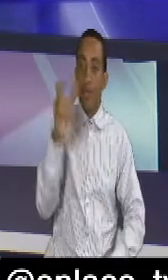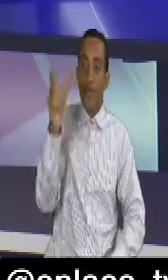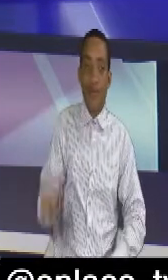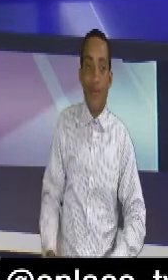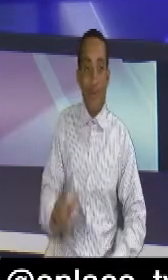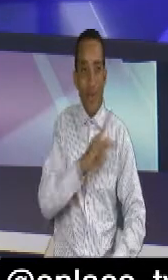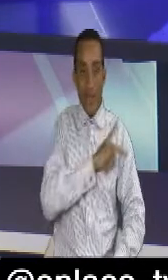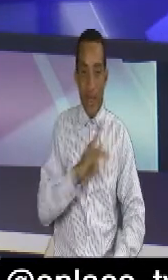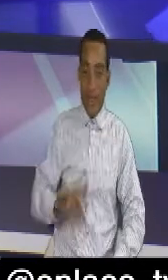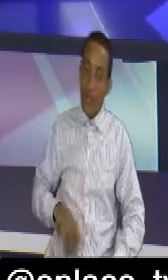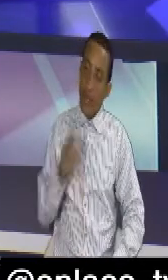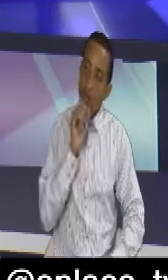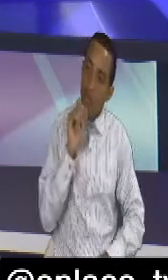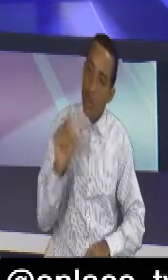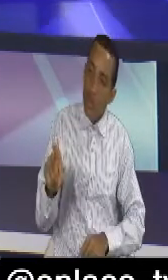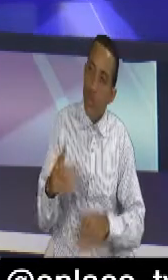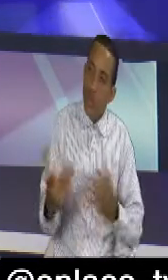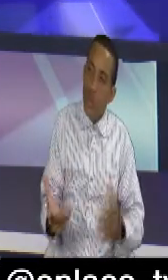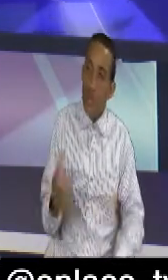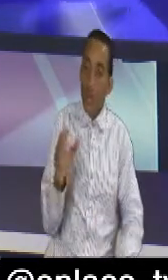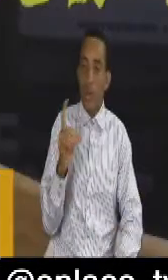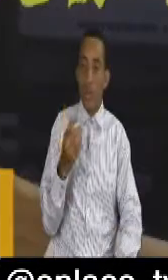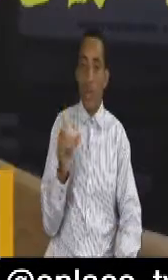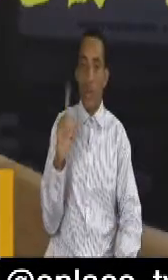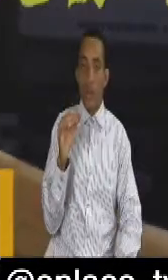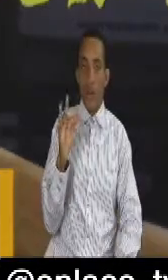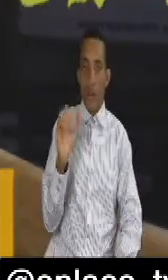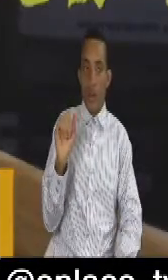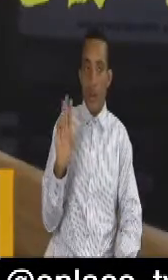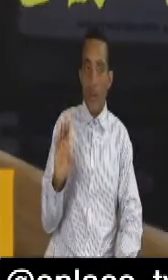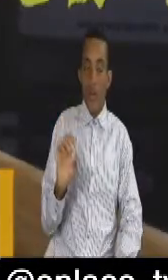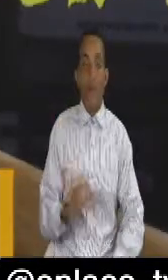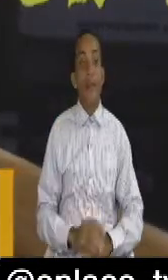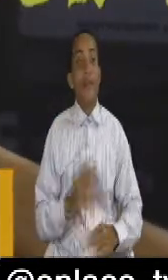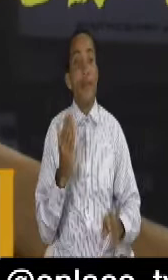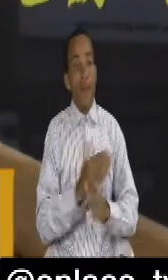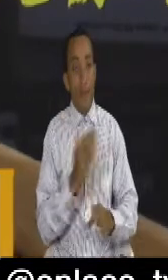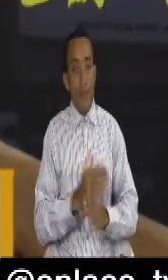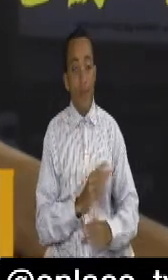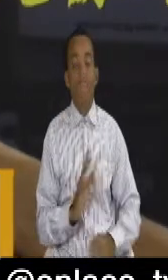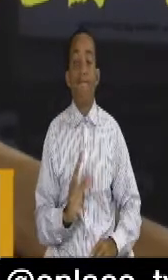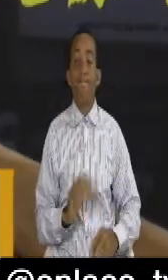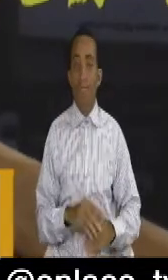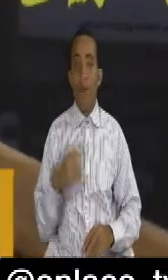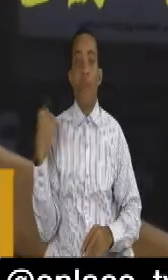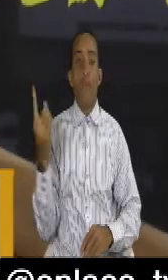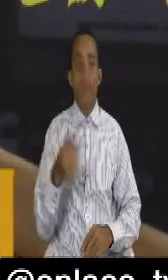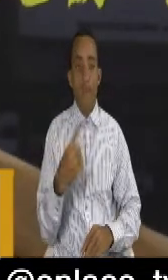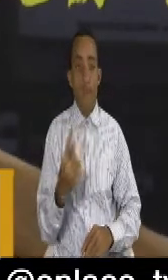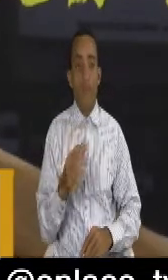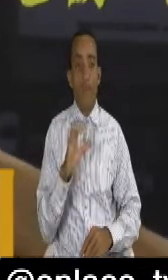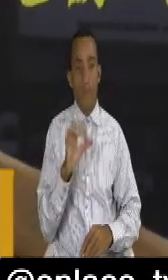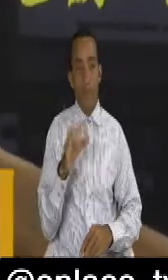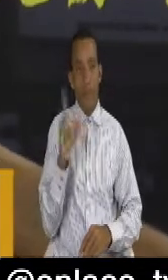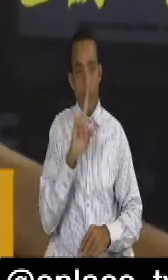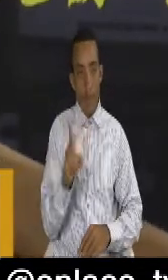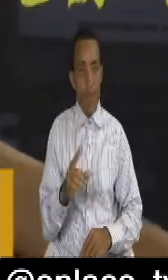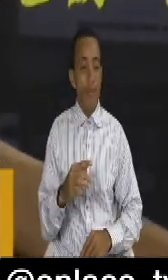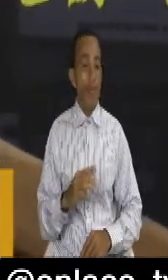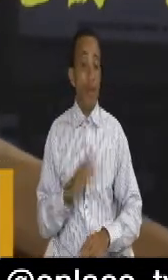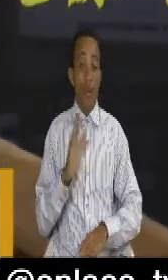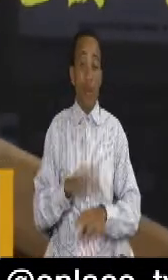municipal Gustavo de la Osa Sánchez. El gran problema que tenemos con las EPS subsidiadas que no son responsables. MD Salud hay